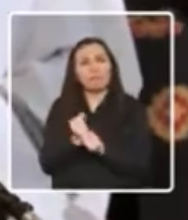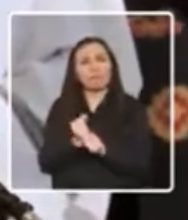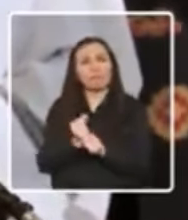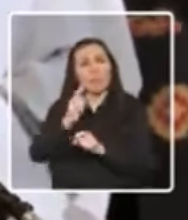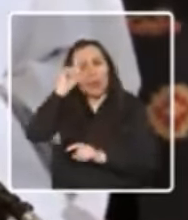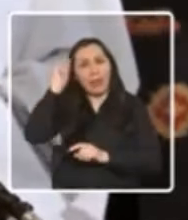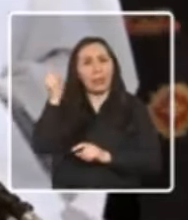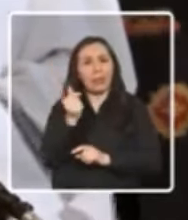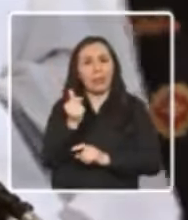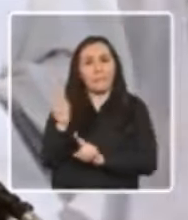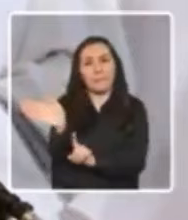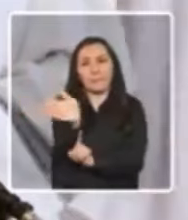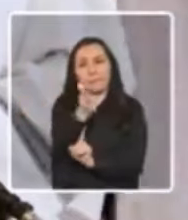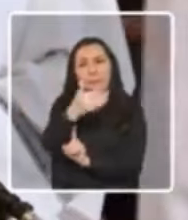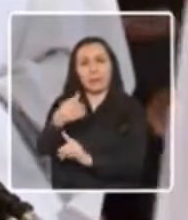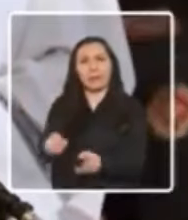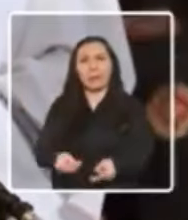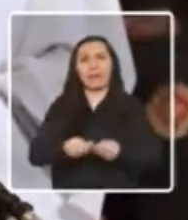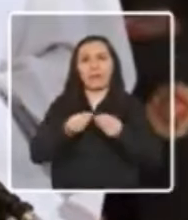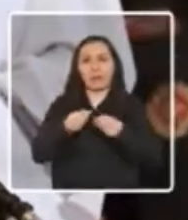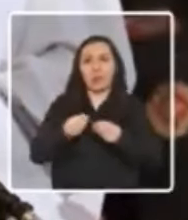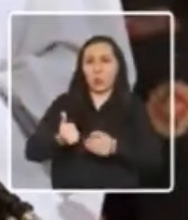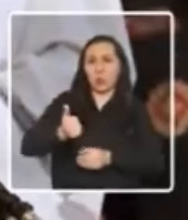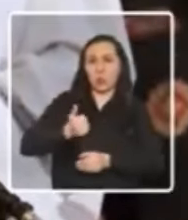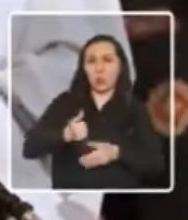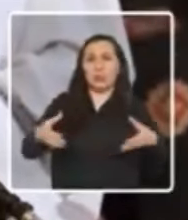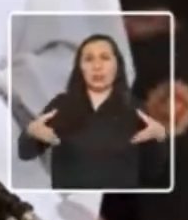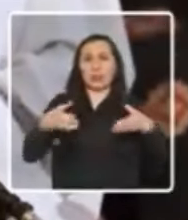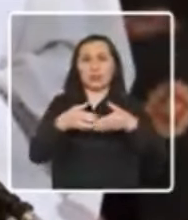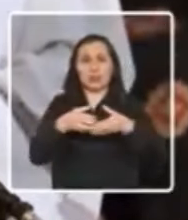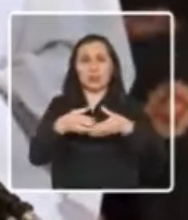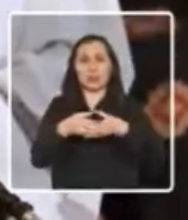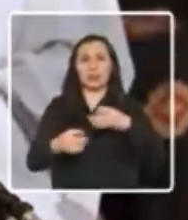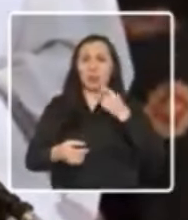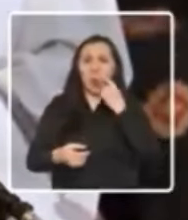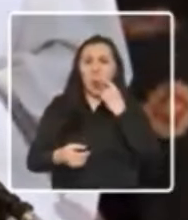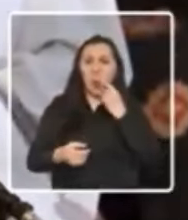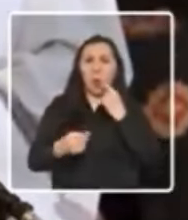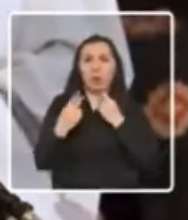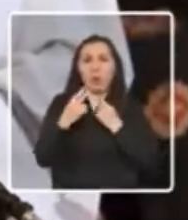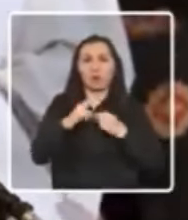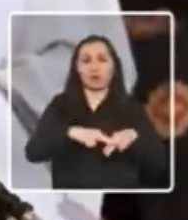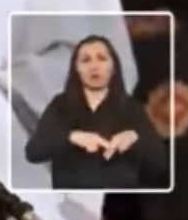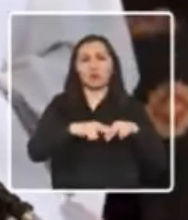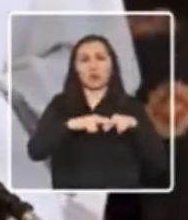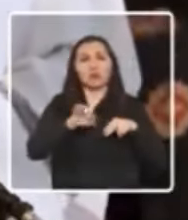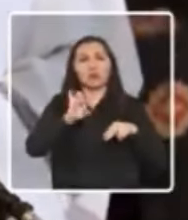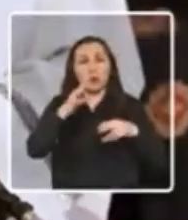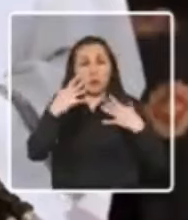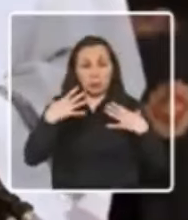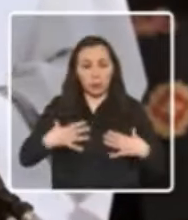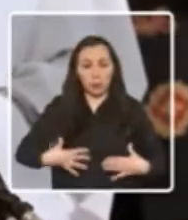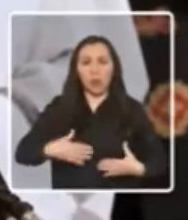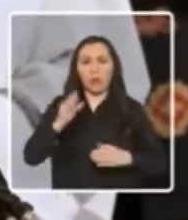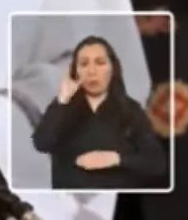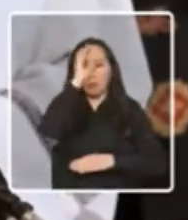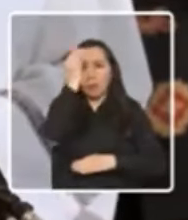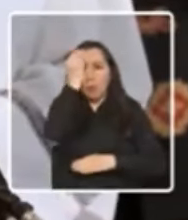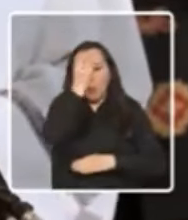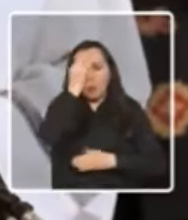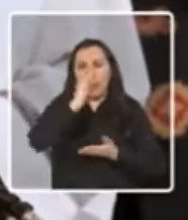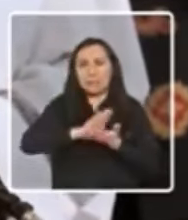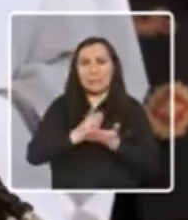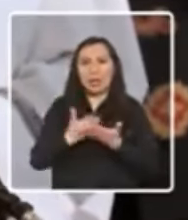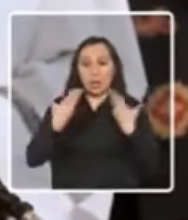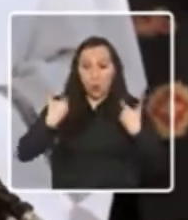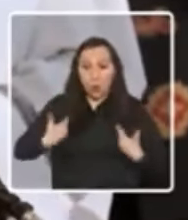muchachos que fueron abusados sexualmente por esta importante sacerdote de la élite en la parroquia de El bosque Ese es